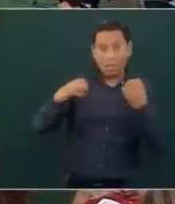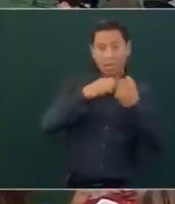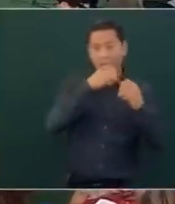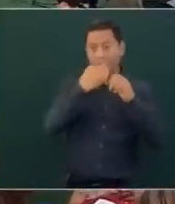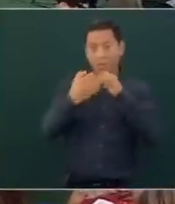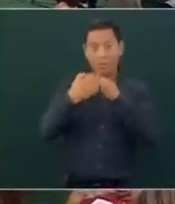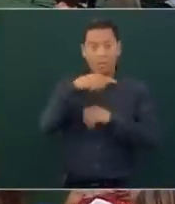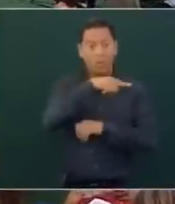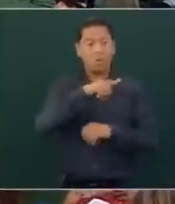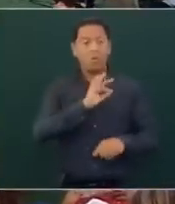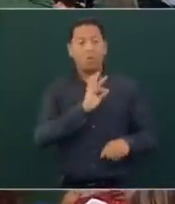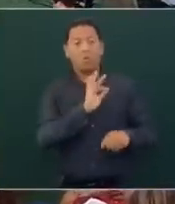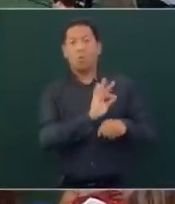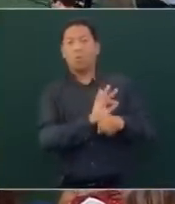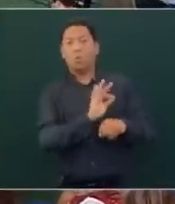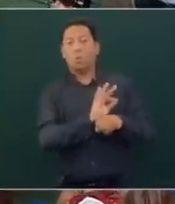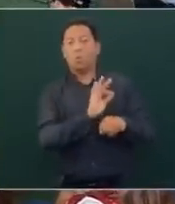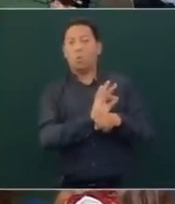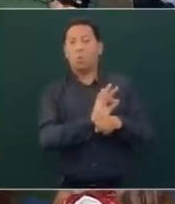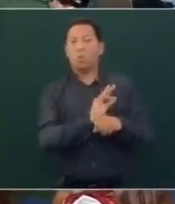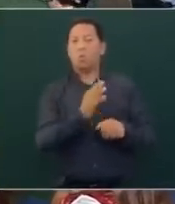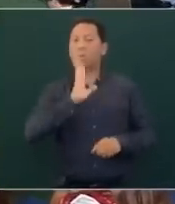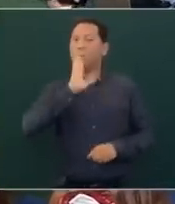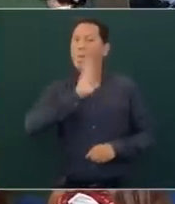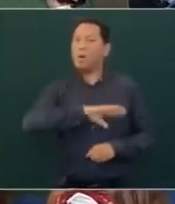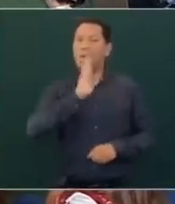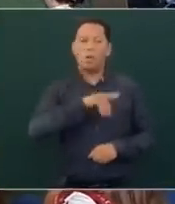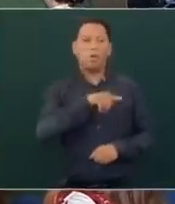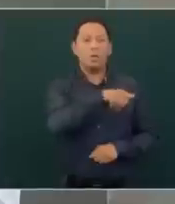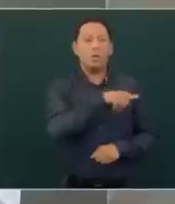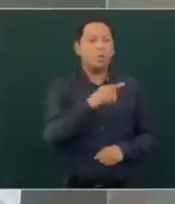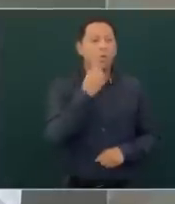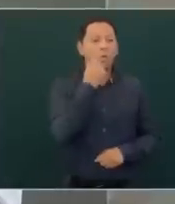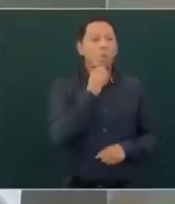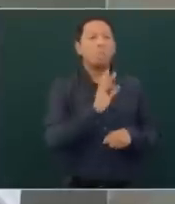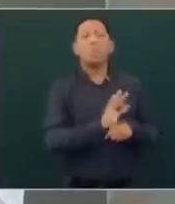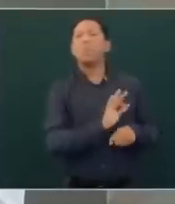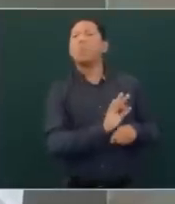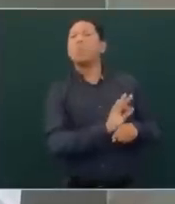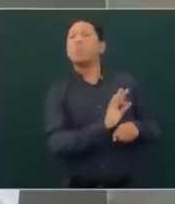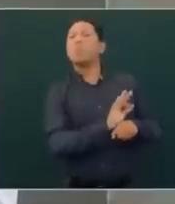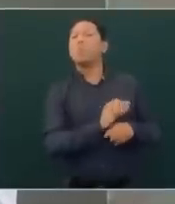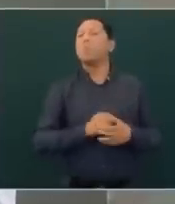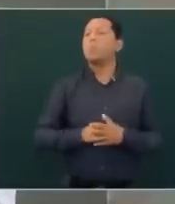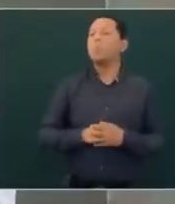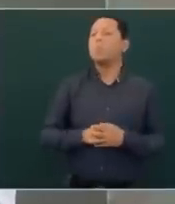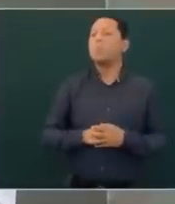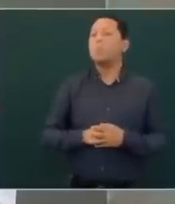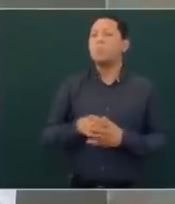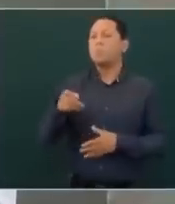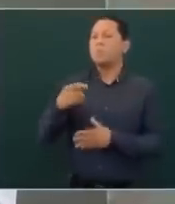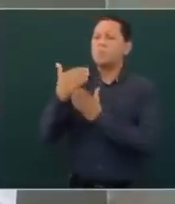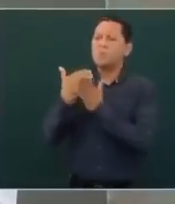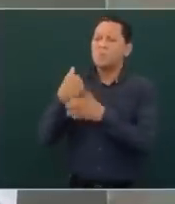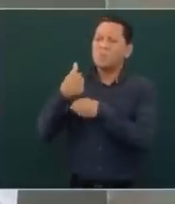defensores de corruptos, de las minorías,